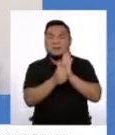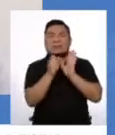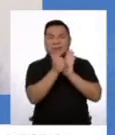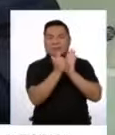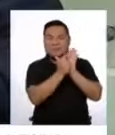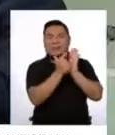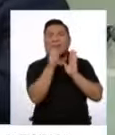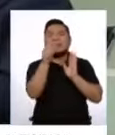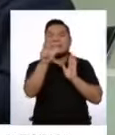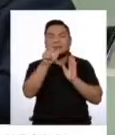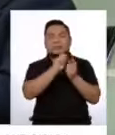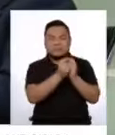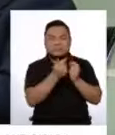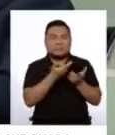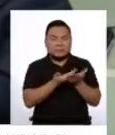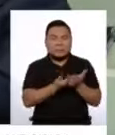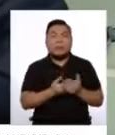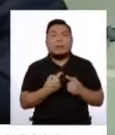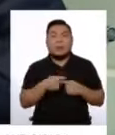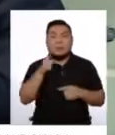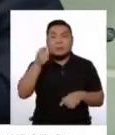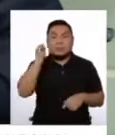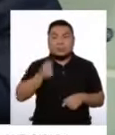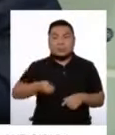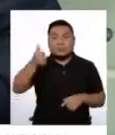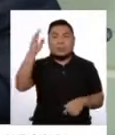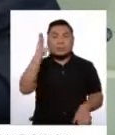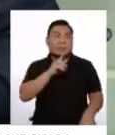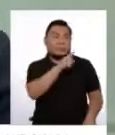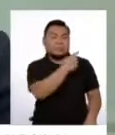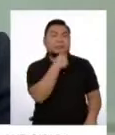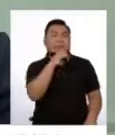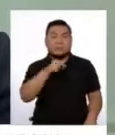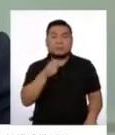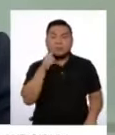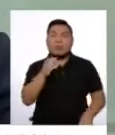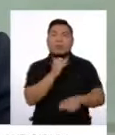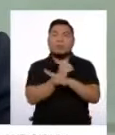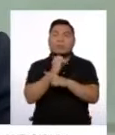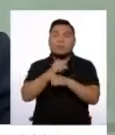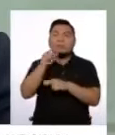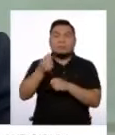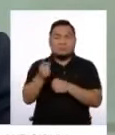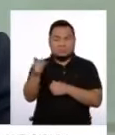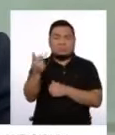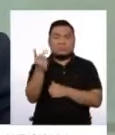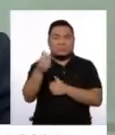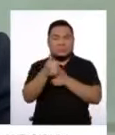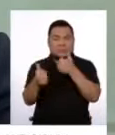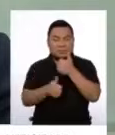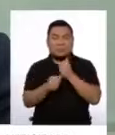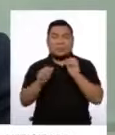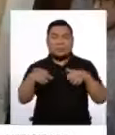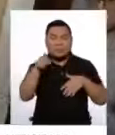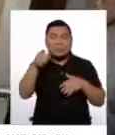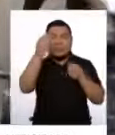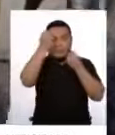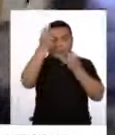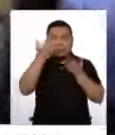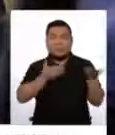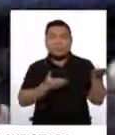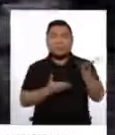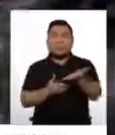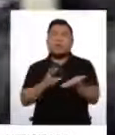Procesal Penal. De otro lado, el Tribunal Supremo de Brasil falló a favor de Humala y Heredia. Ambos podrán acceder a información y